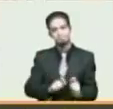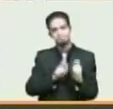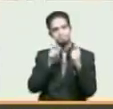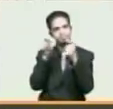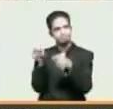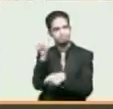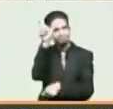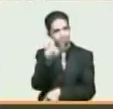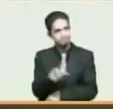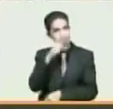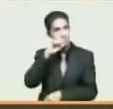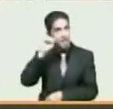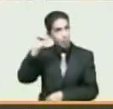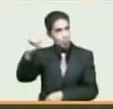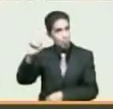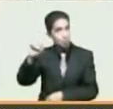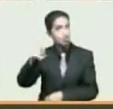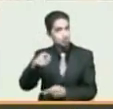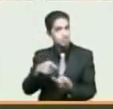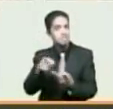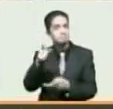convocó a la Asamblea Nacional Constituyente,